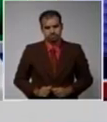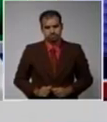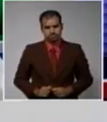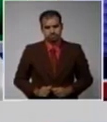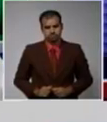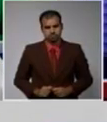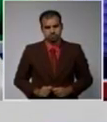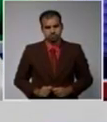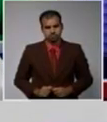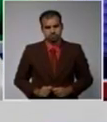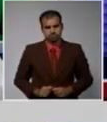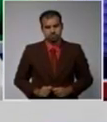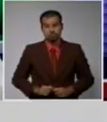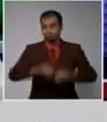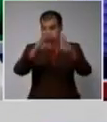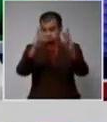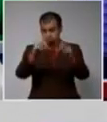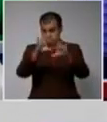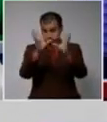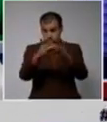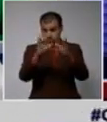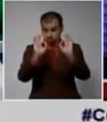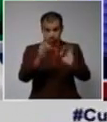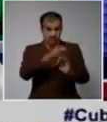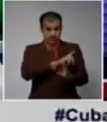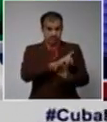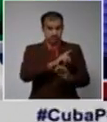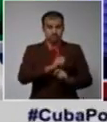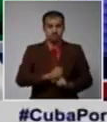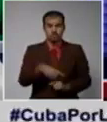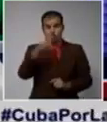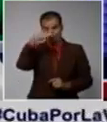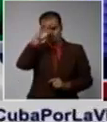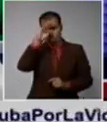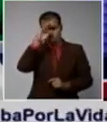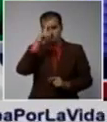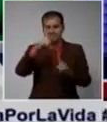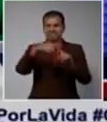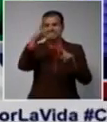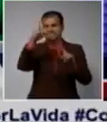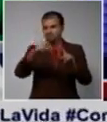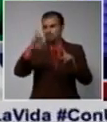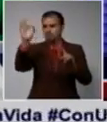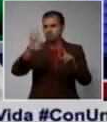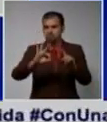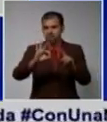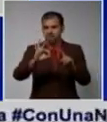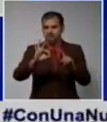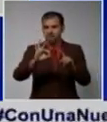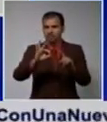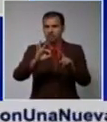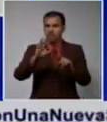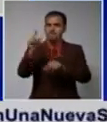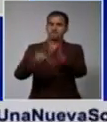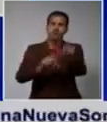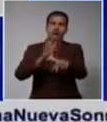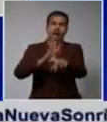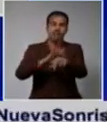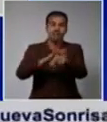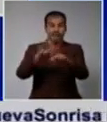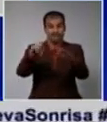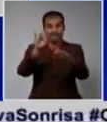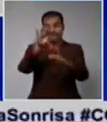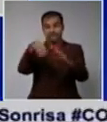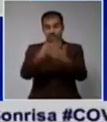ayer, Cuba disminuye su tasa de incidencia de casos confirmados en los últimos 15